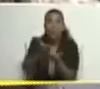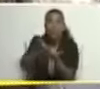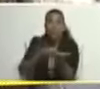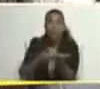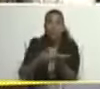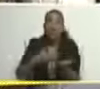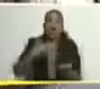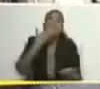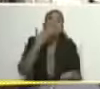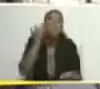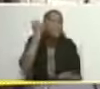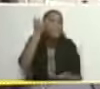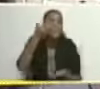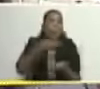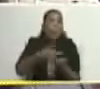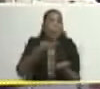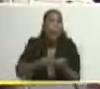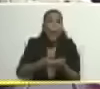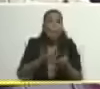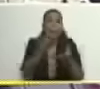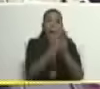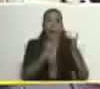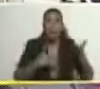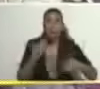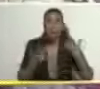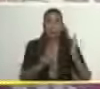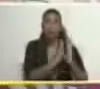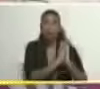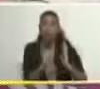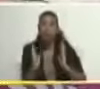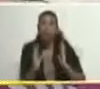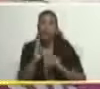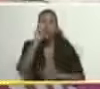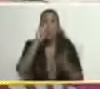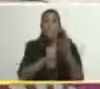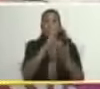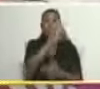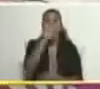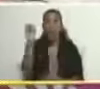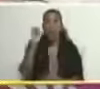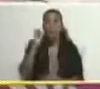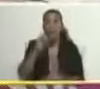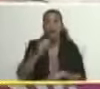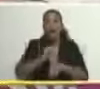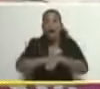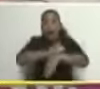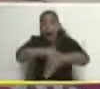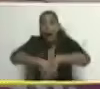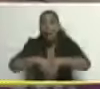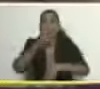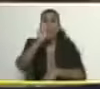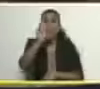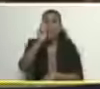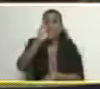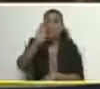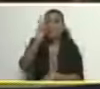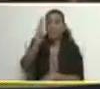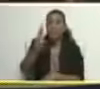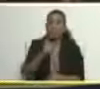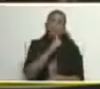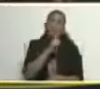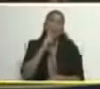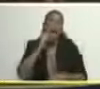se ha propuesto una agenda estratégica 2030 para el ALBA TSP. Yo la